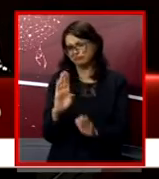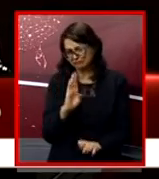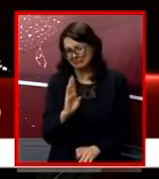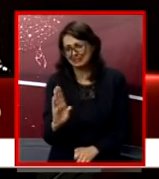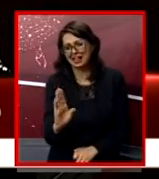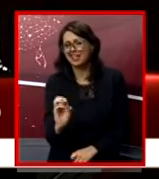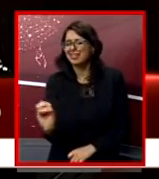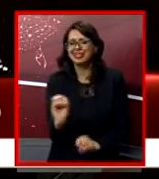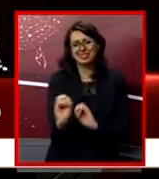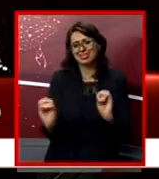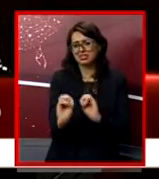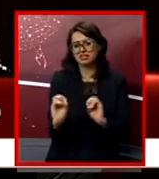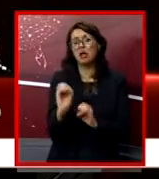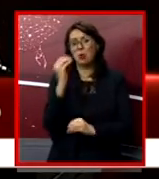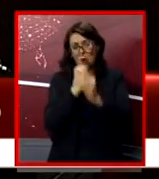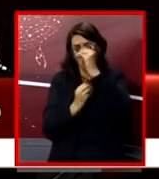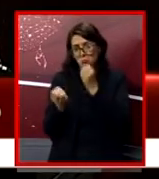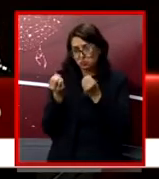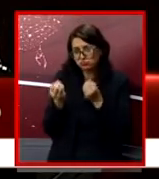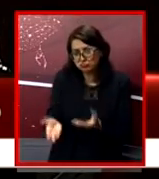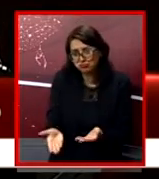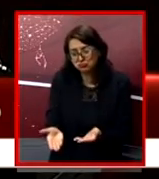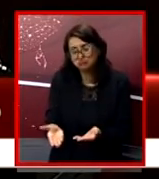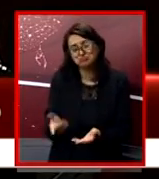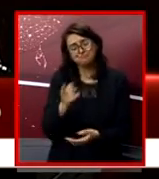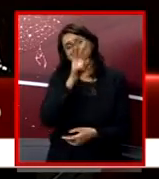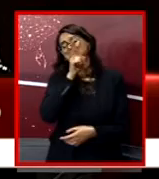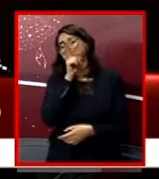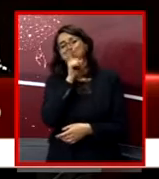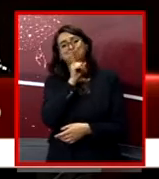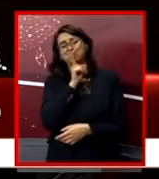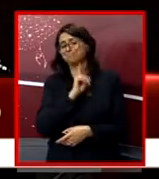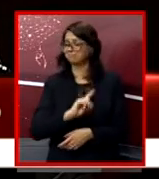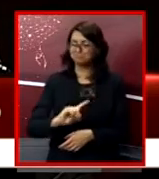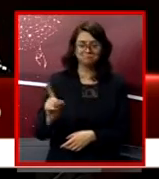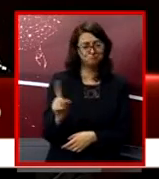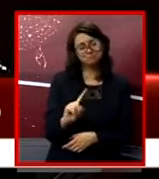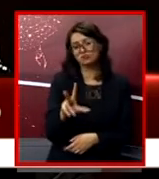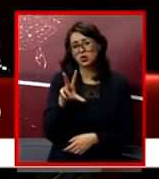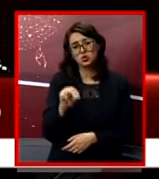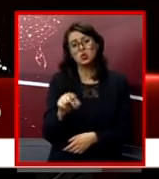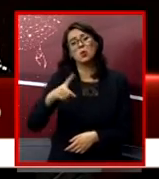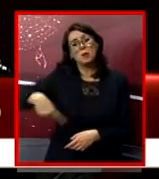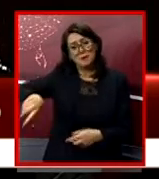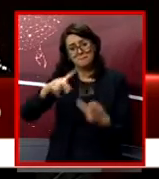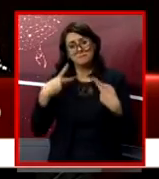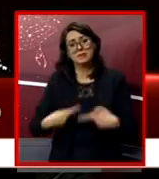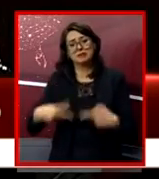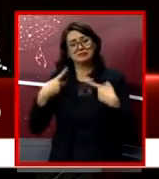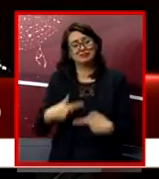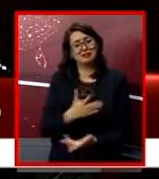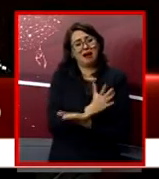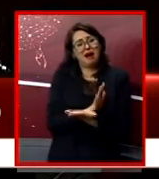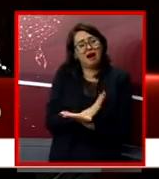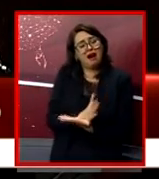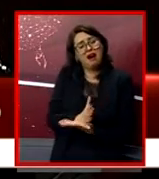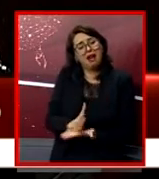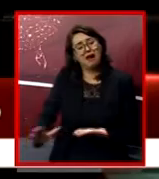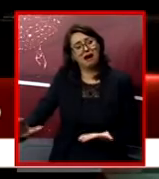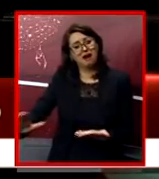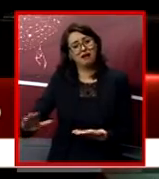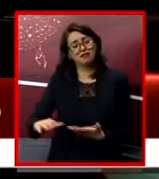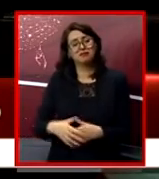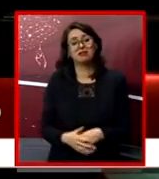cierto que está llegando víveres, que está llegando. No, compañeros, esa gente están marginados.